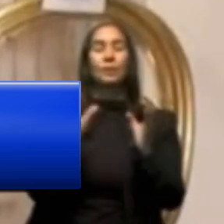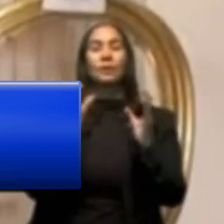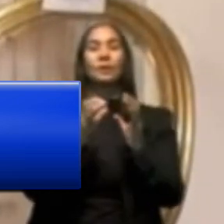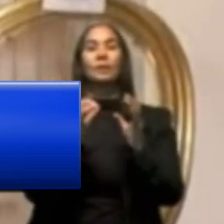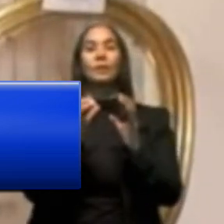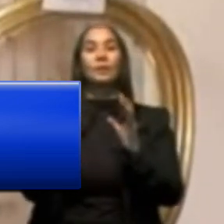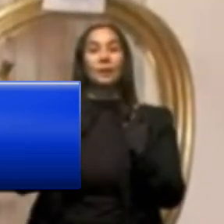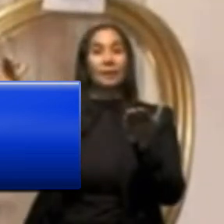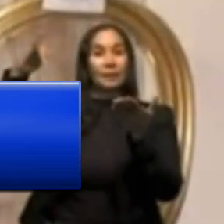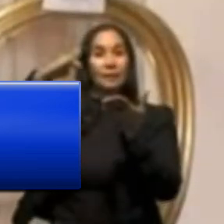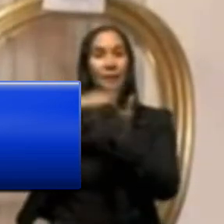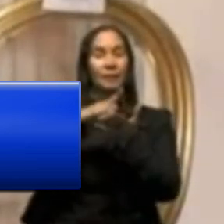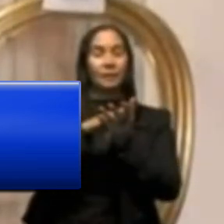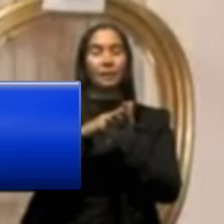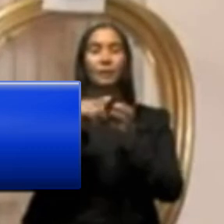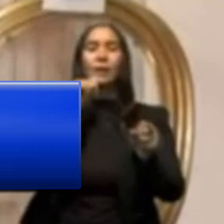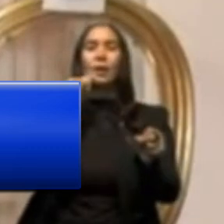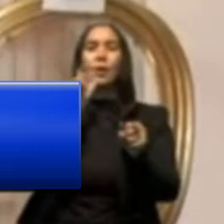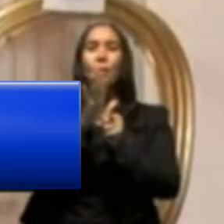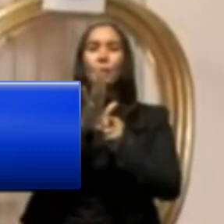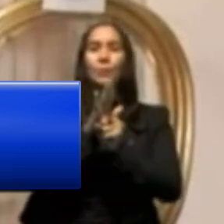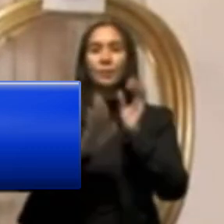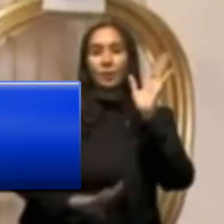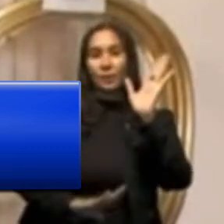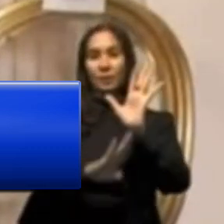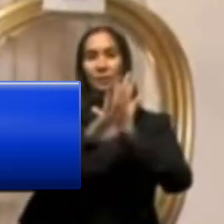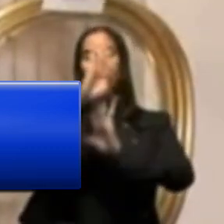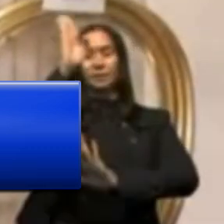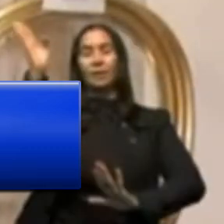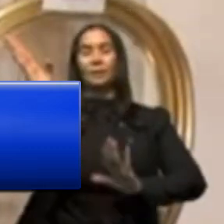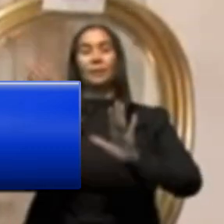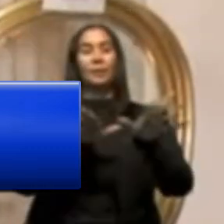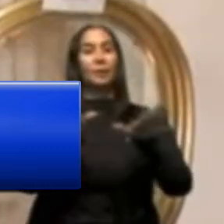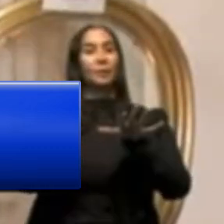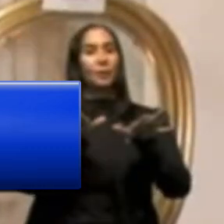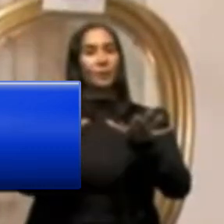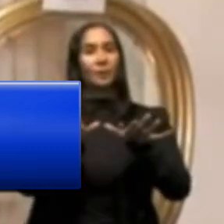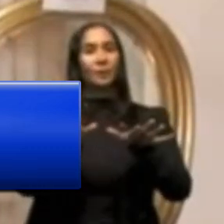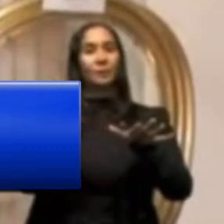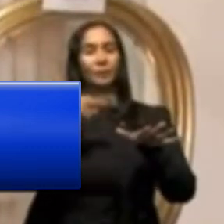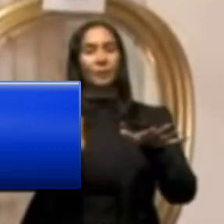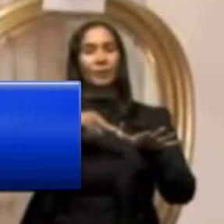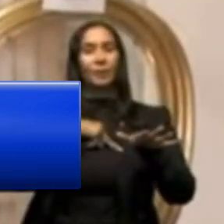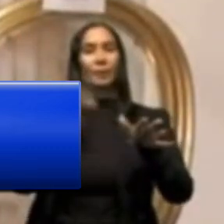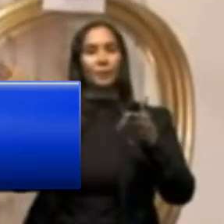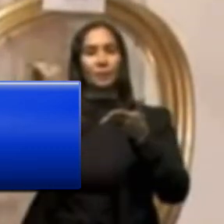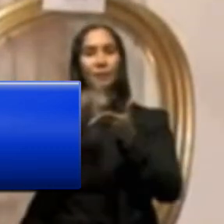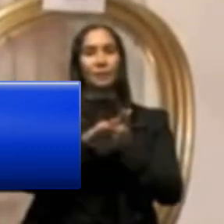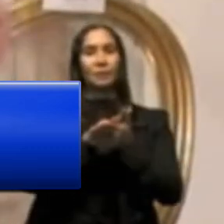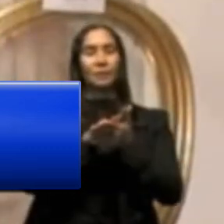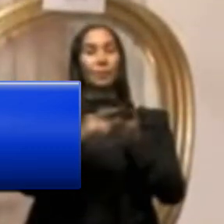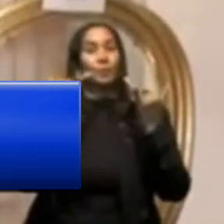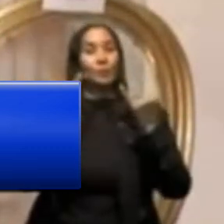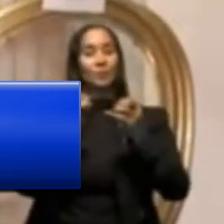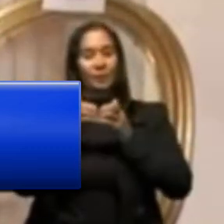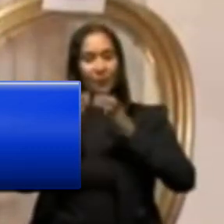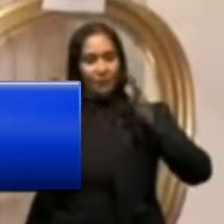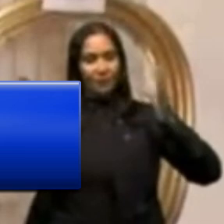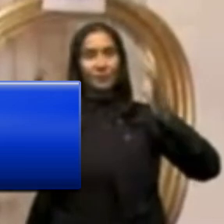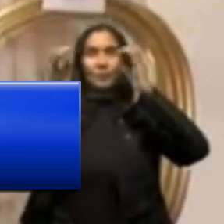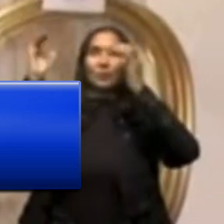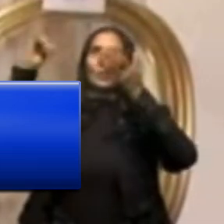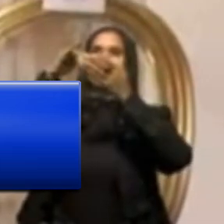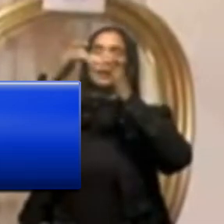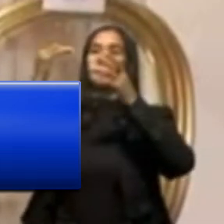sector aéreo que están comprometidos con el crecimiento y la modernización de nuestra Aviación hoy abrimos los